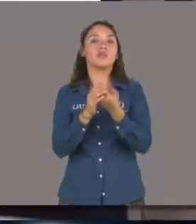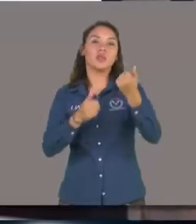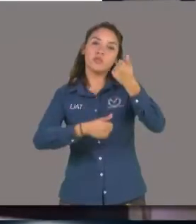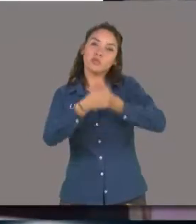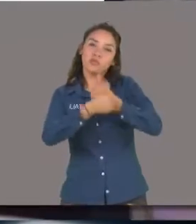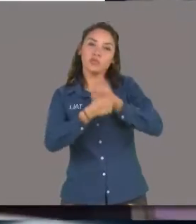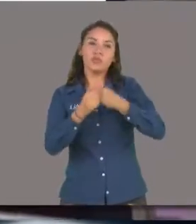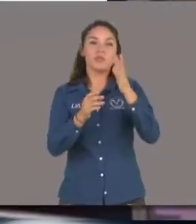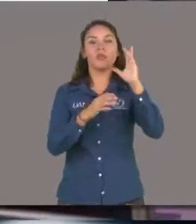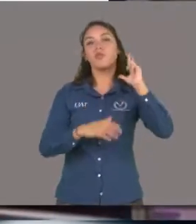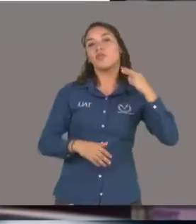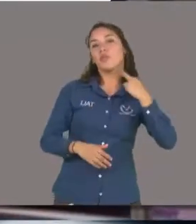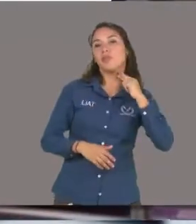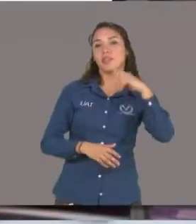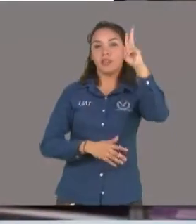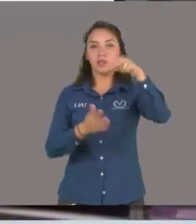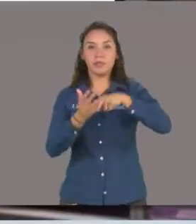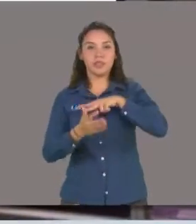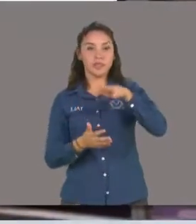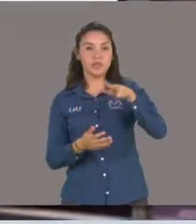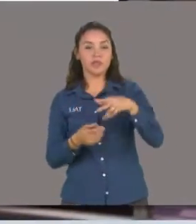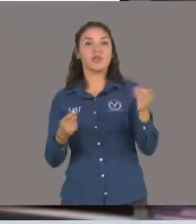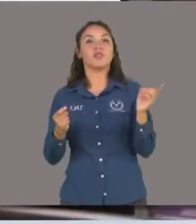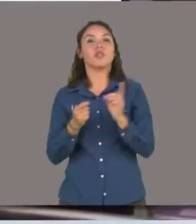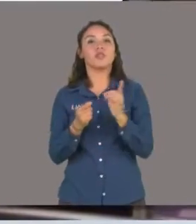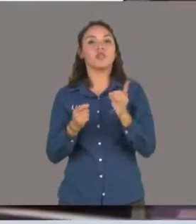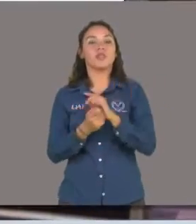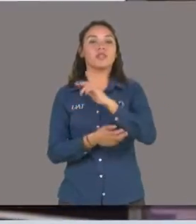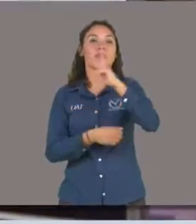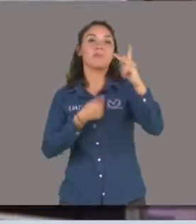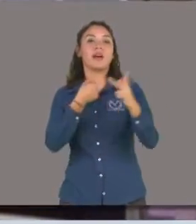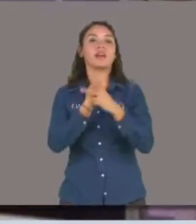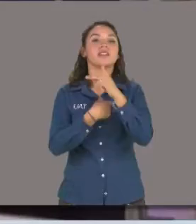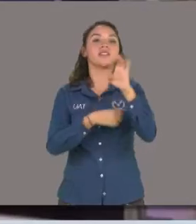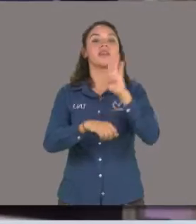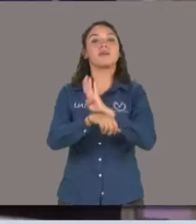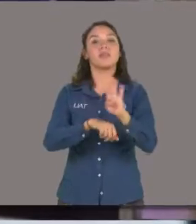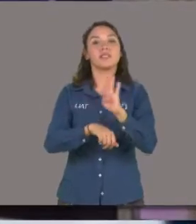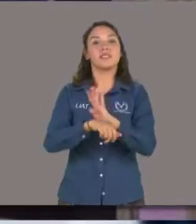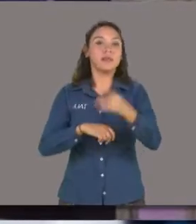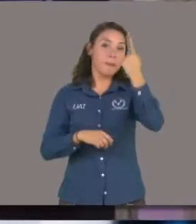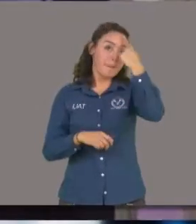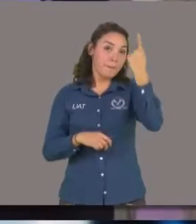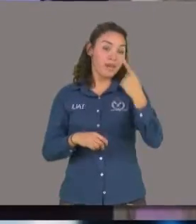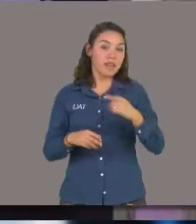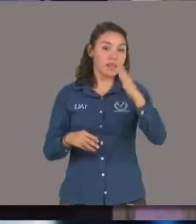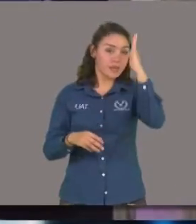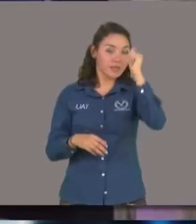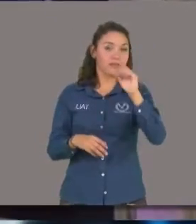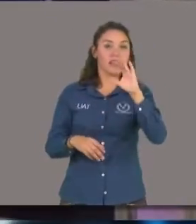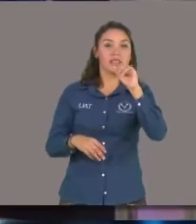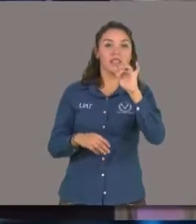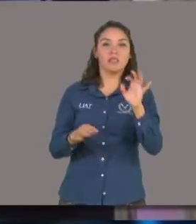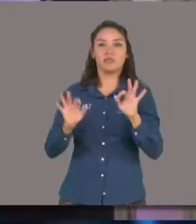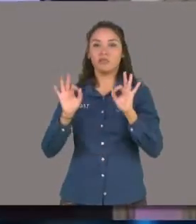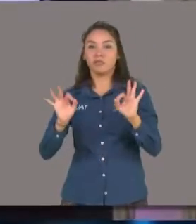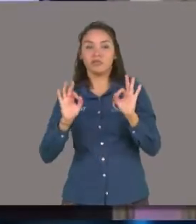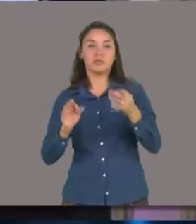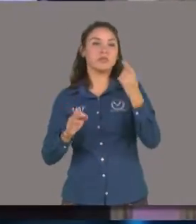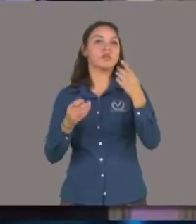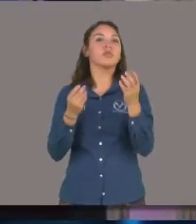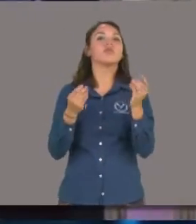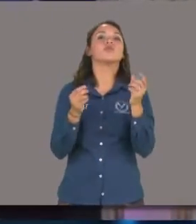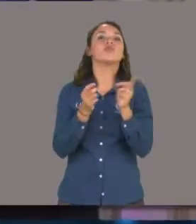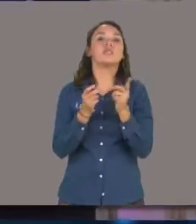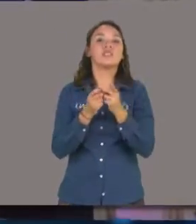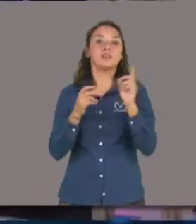concurso latinoamericano de robótica 2018, que tuvo como sede el país de Brasil. Con la calidad que distingue a la máxima casa de estudios de la entidad,